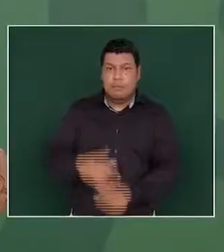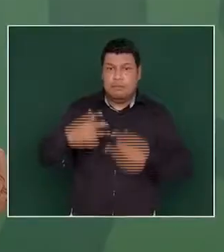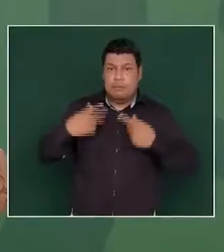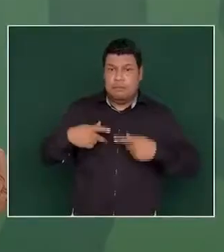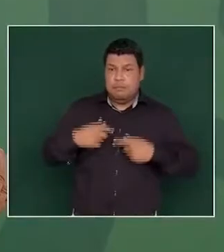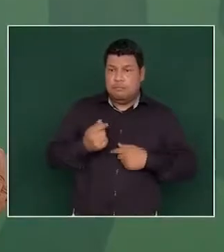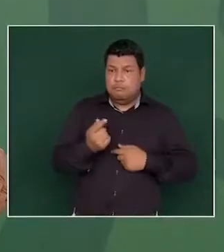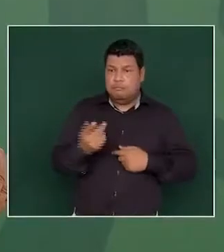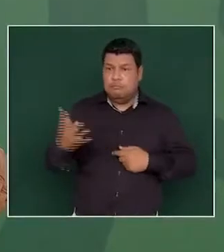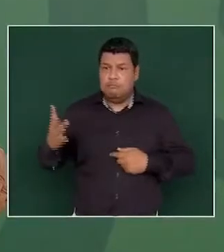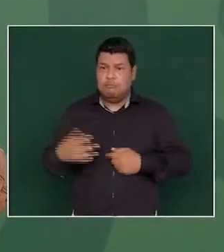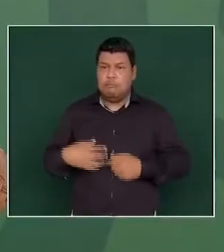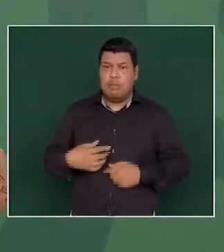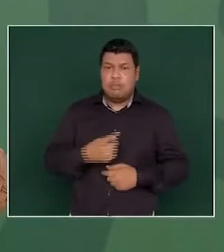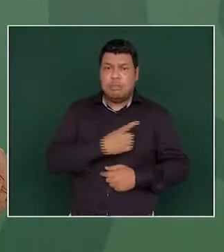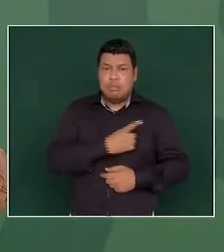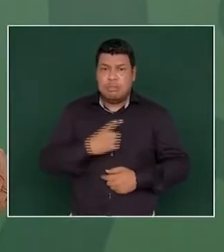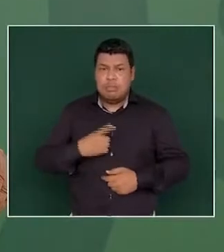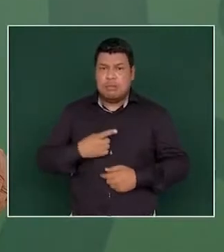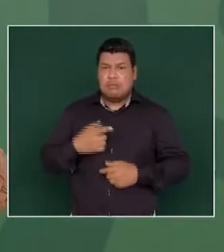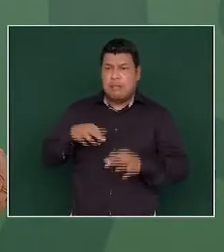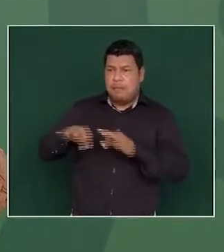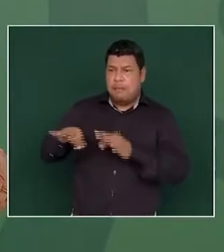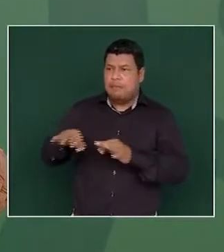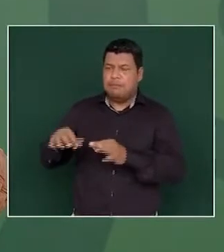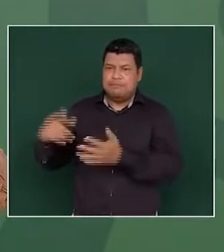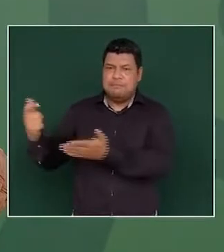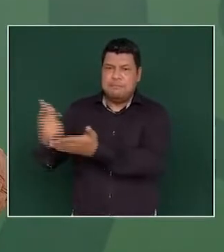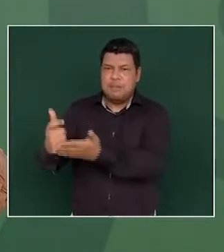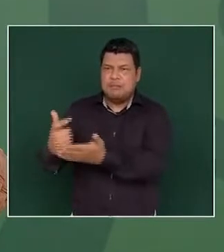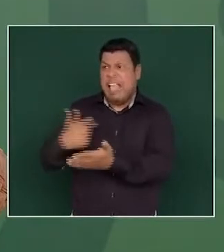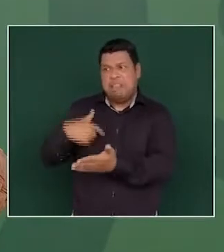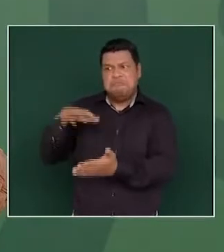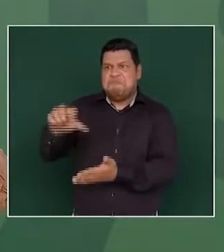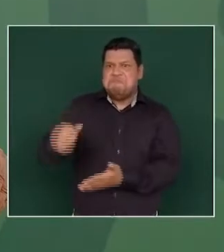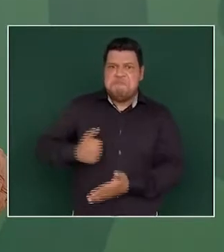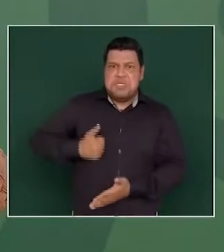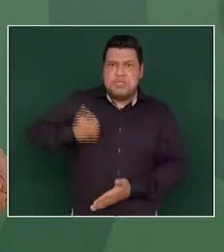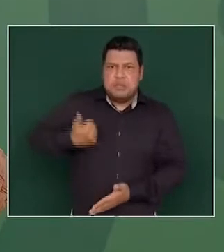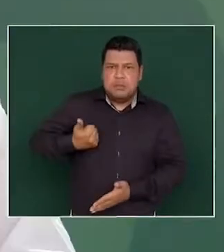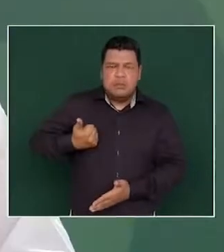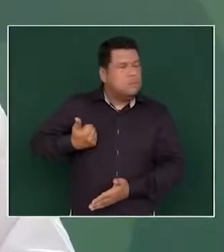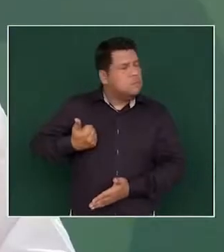embargarse el salario de los trabajadores